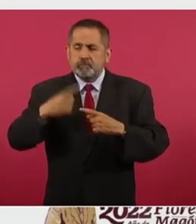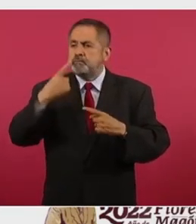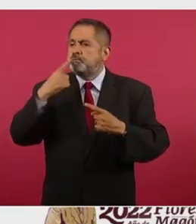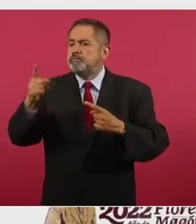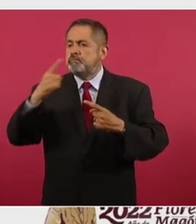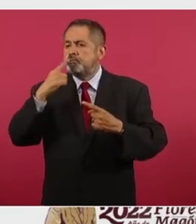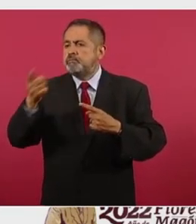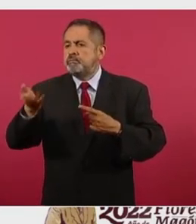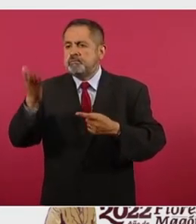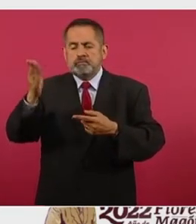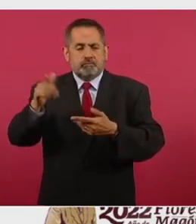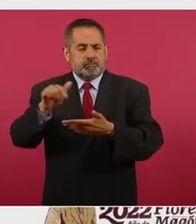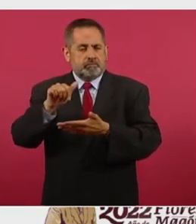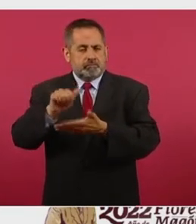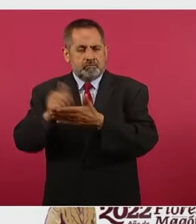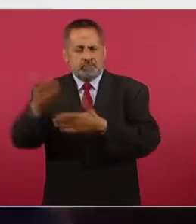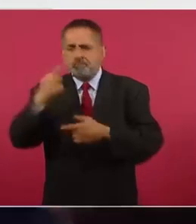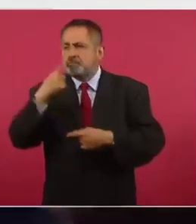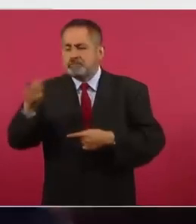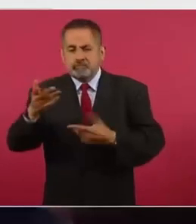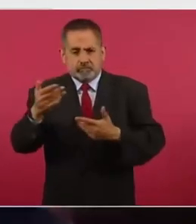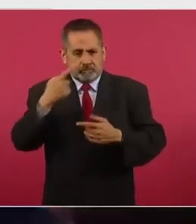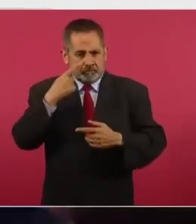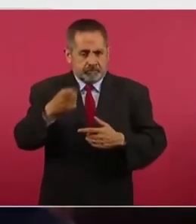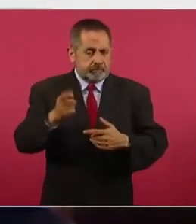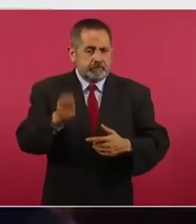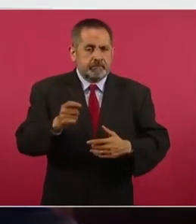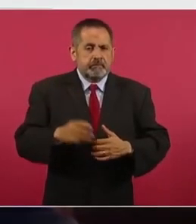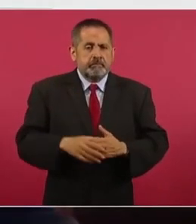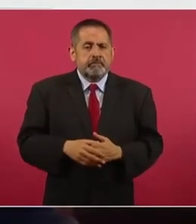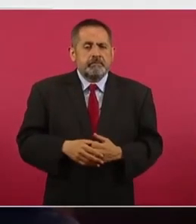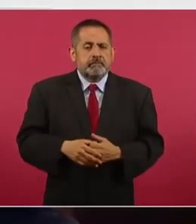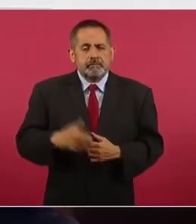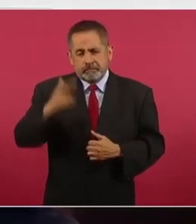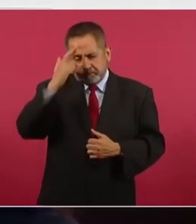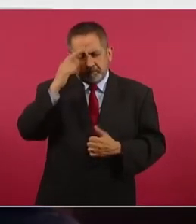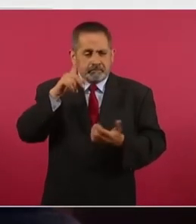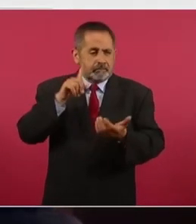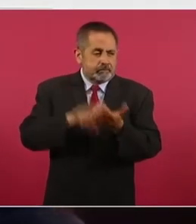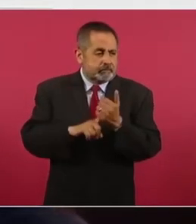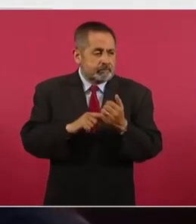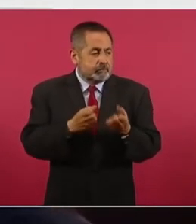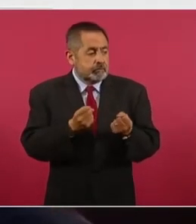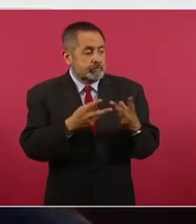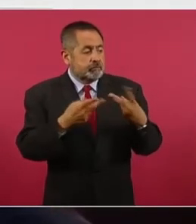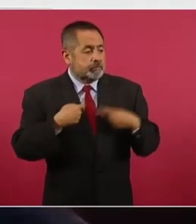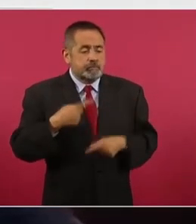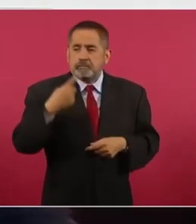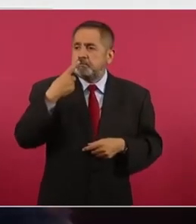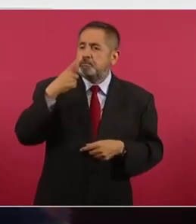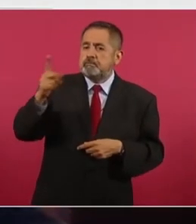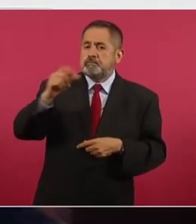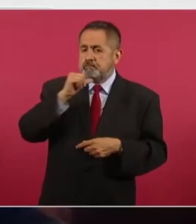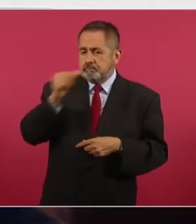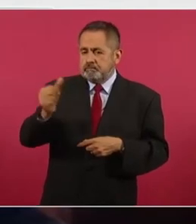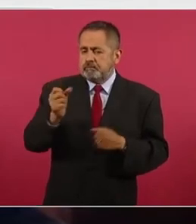presentadas. Y hablaba yo de la cifra negra que